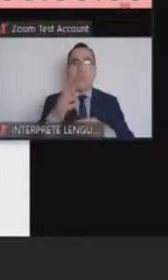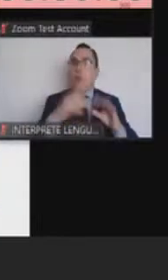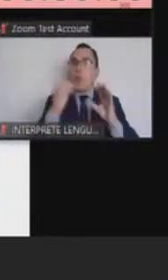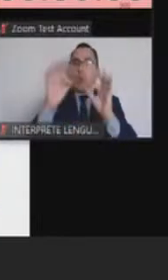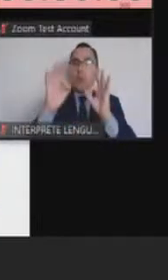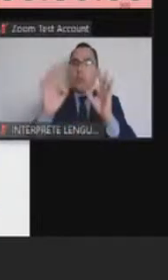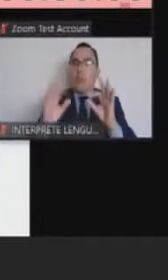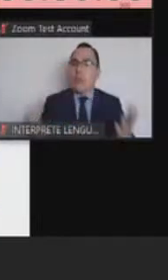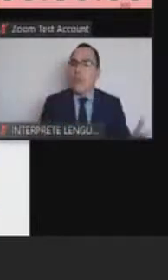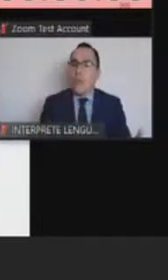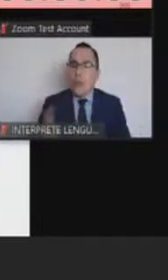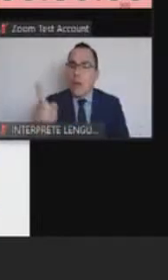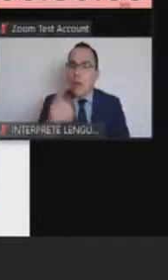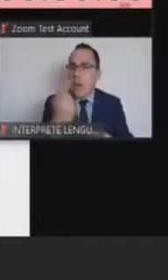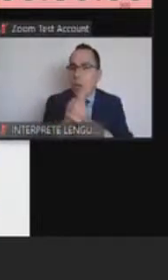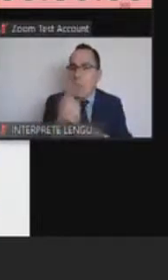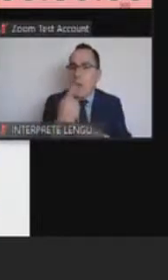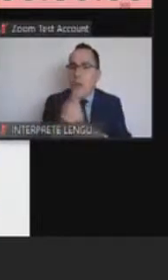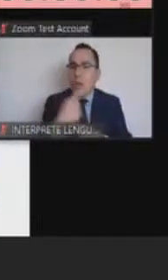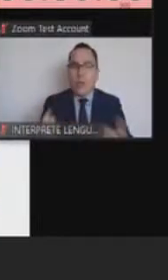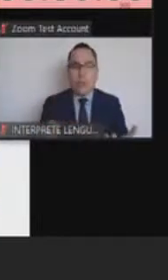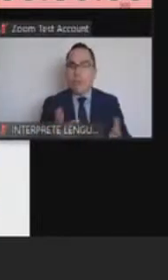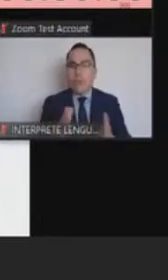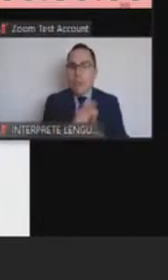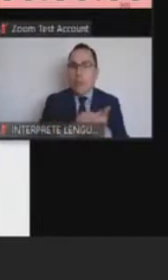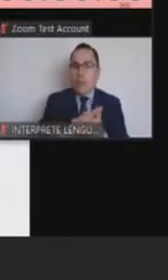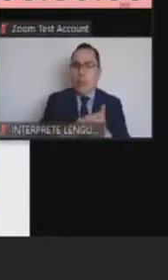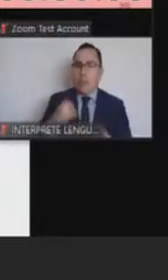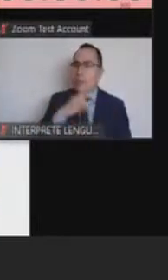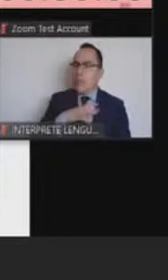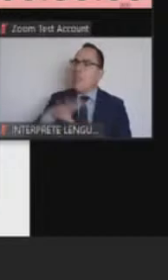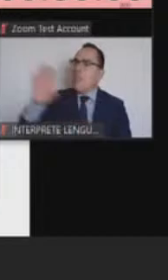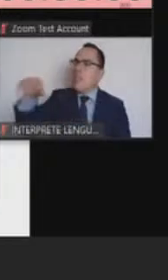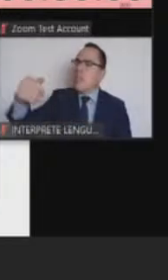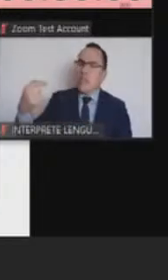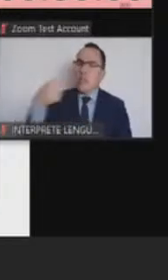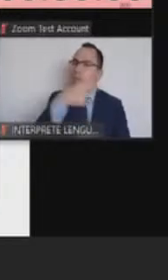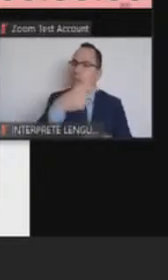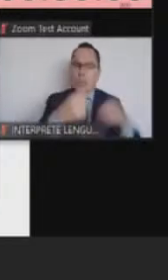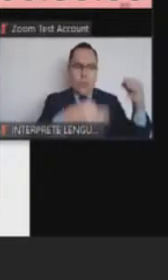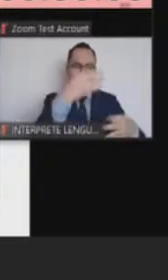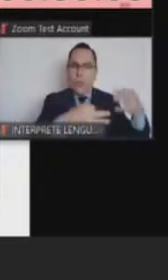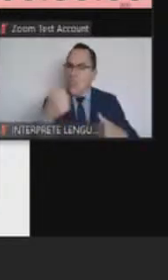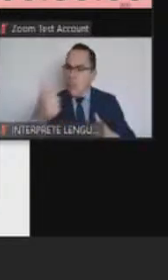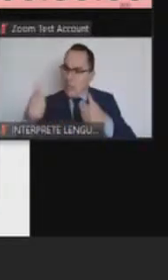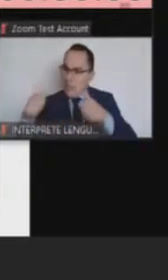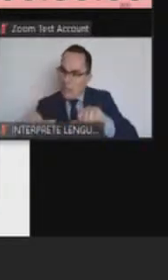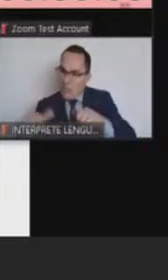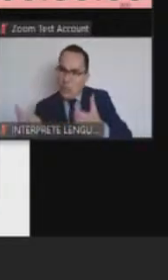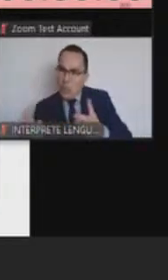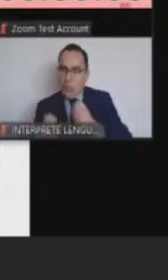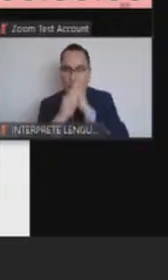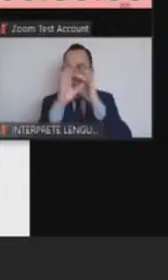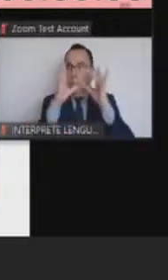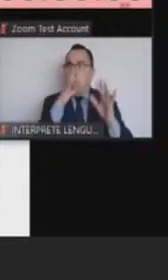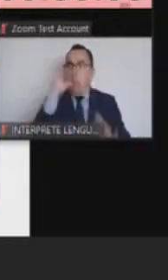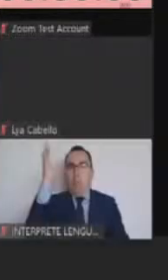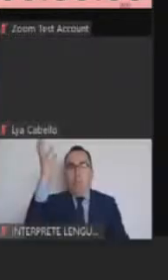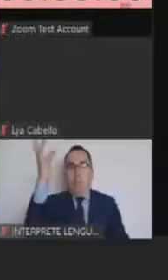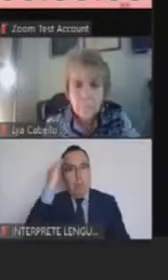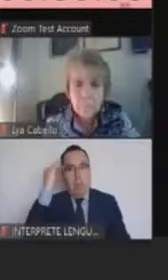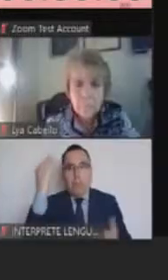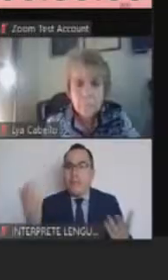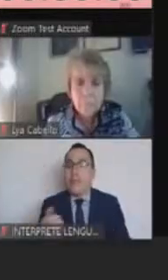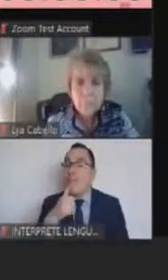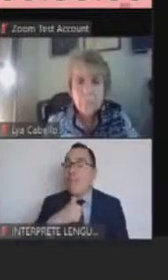Y cuando conversamos, ¿no?, con nuestros compatriotas, nos damos cuenta de que a veces no existe tal claridad, y en consecuencia es muy importante,